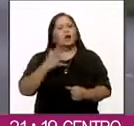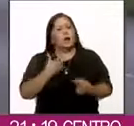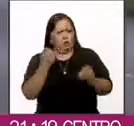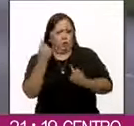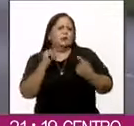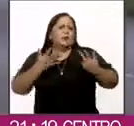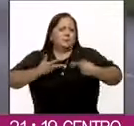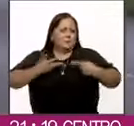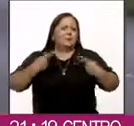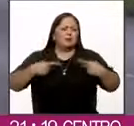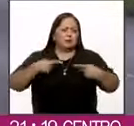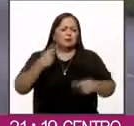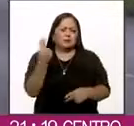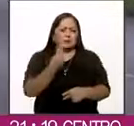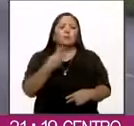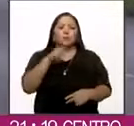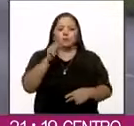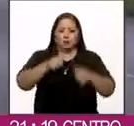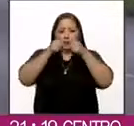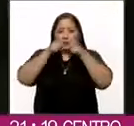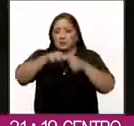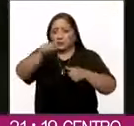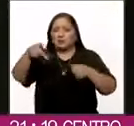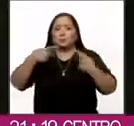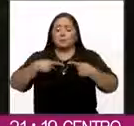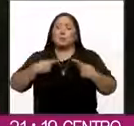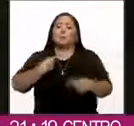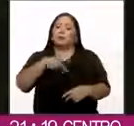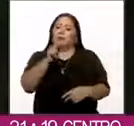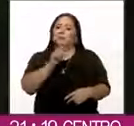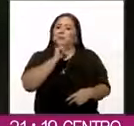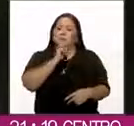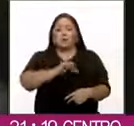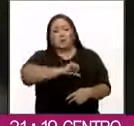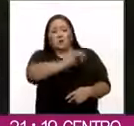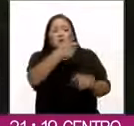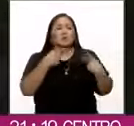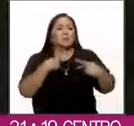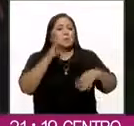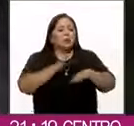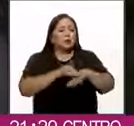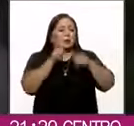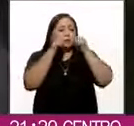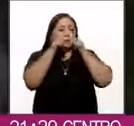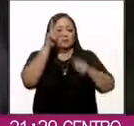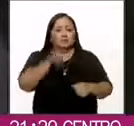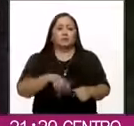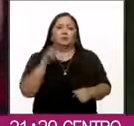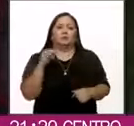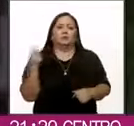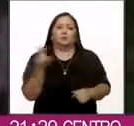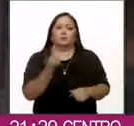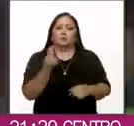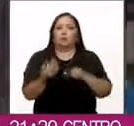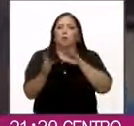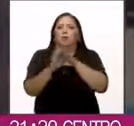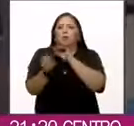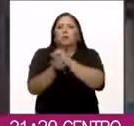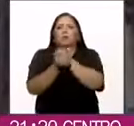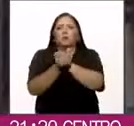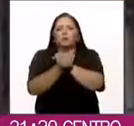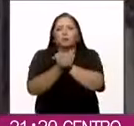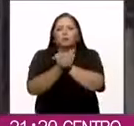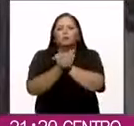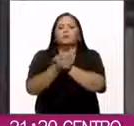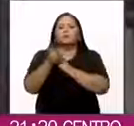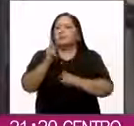que lo requieren, desde luego, y atendemos a esas personas, pero tenemos que atender a muchas otras más que realmente no necesitan la protección y